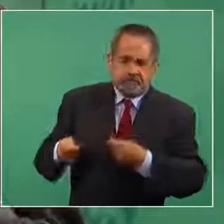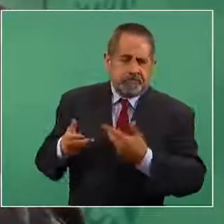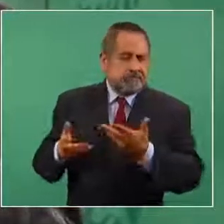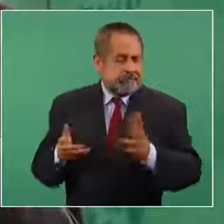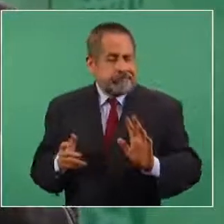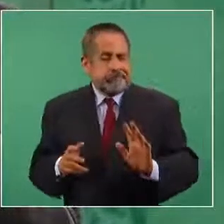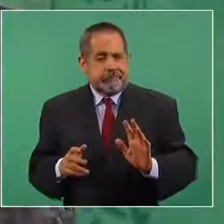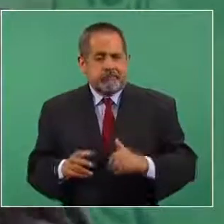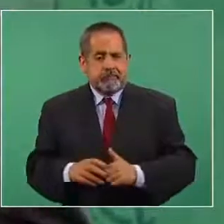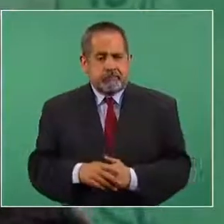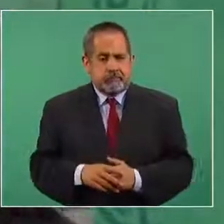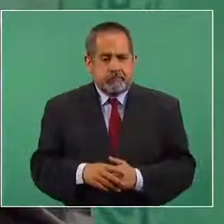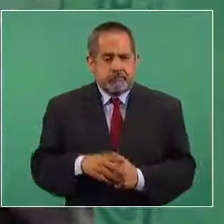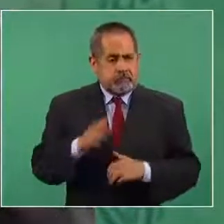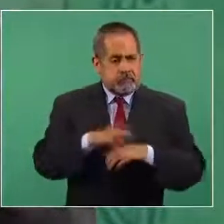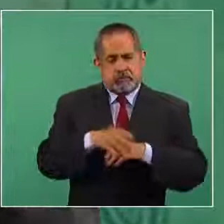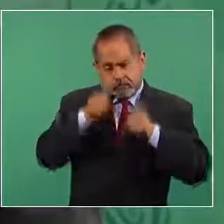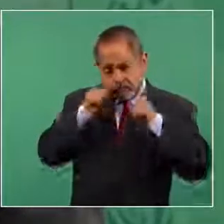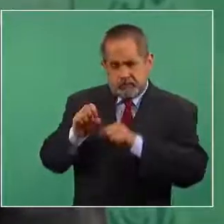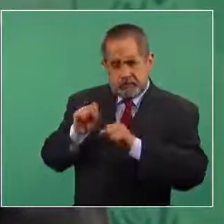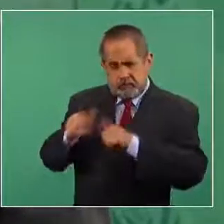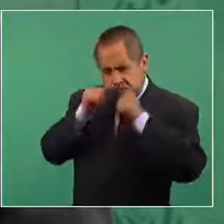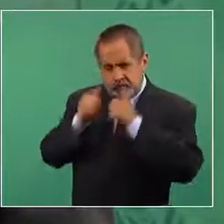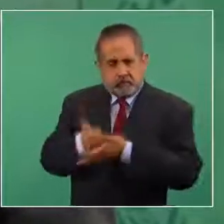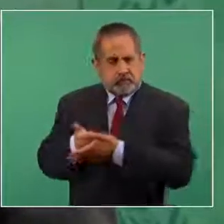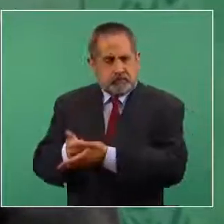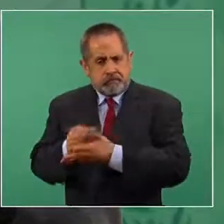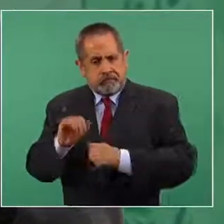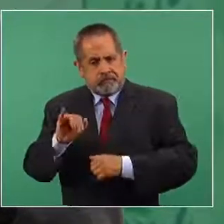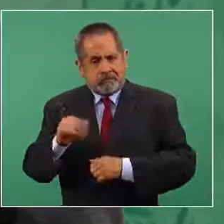Desde luego hay que atenderlo,